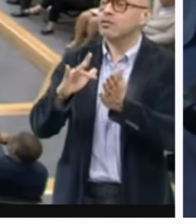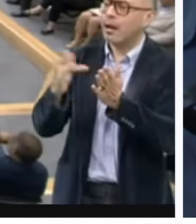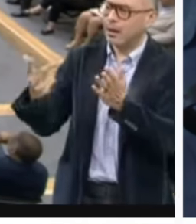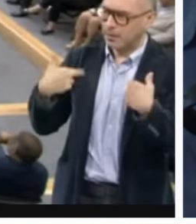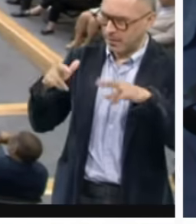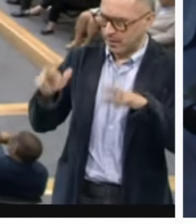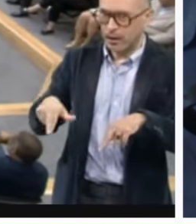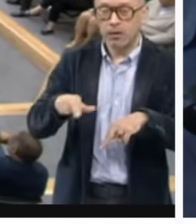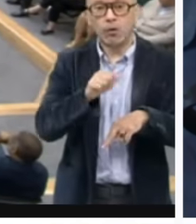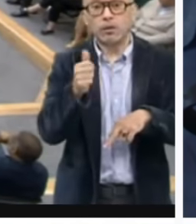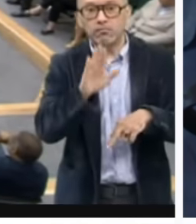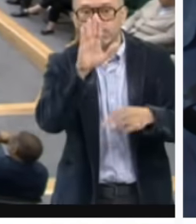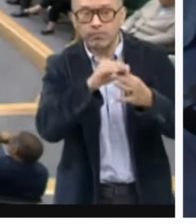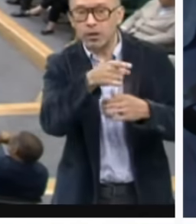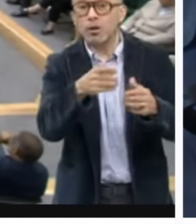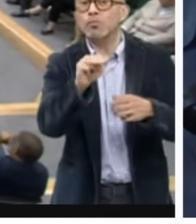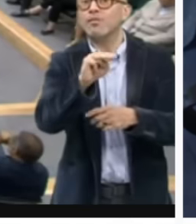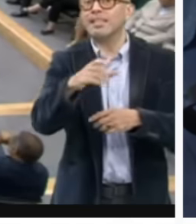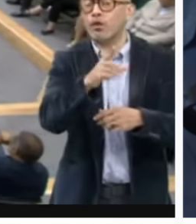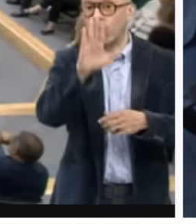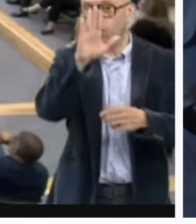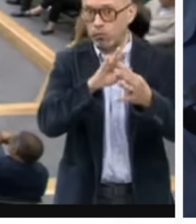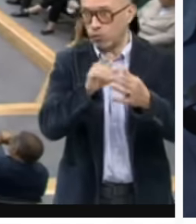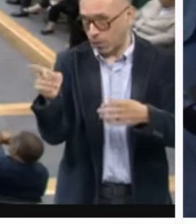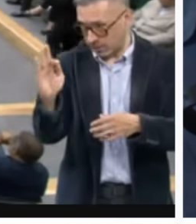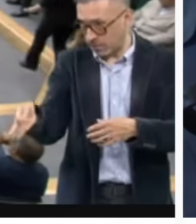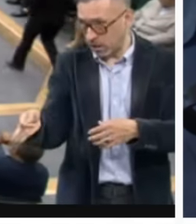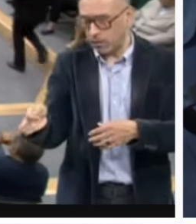acepta, de Movimiento Ciudadano. Por supuesto.